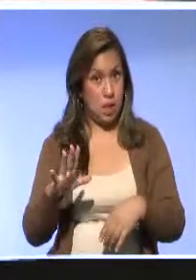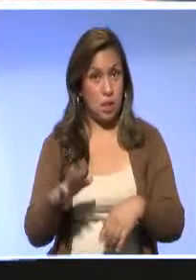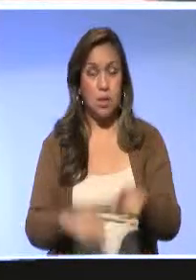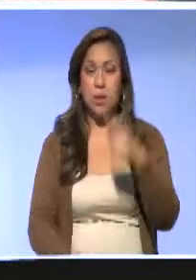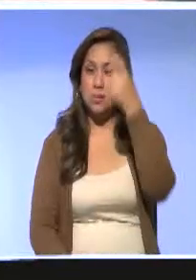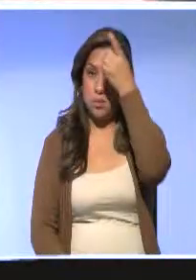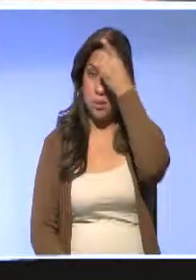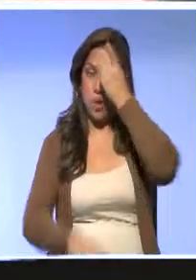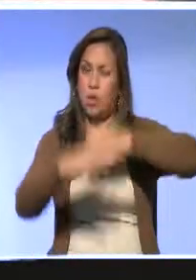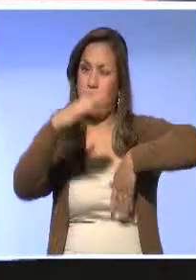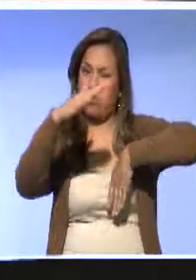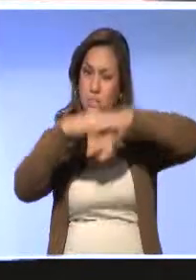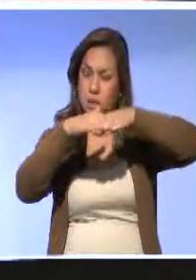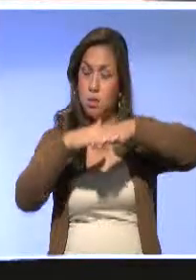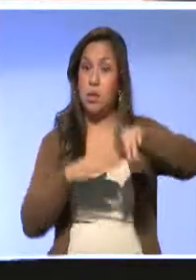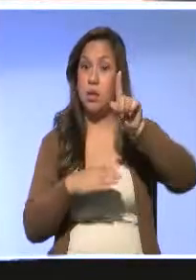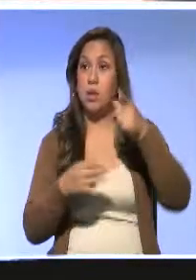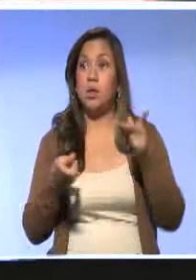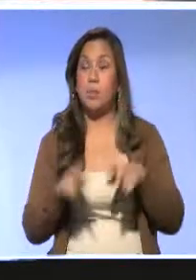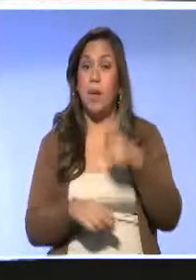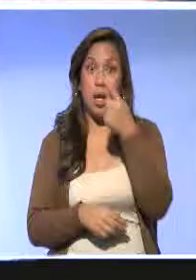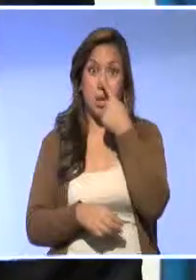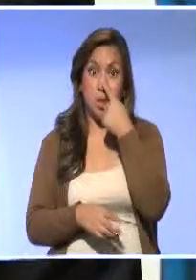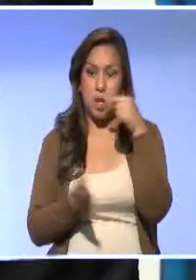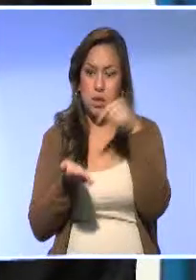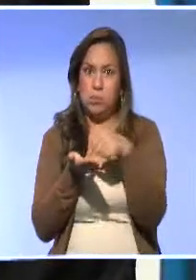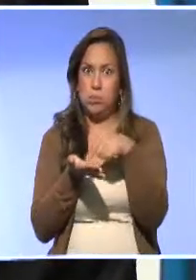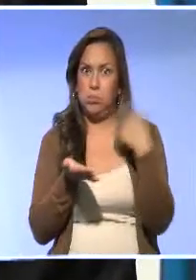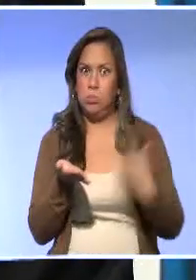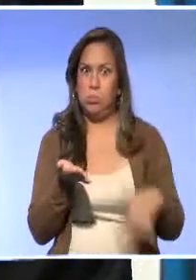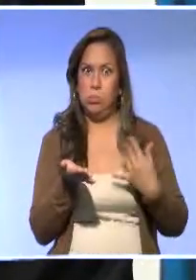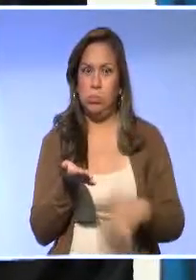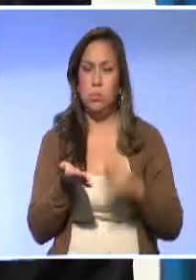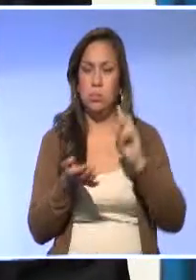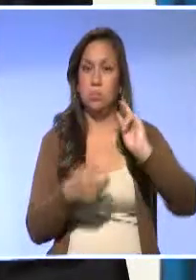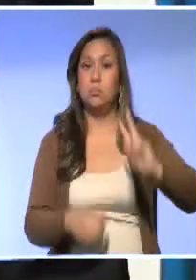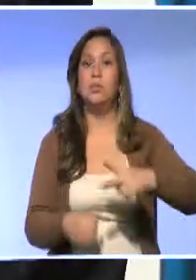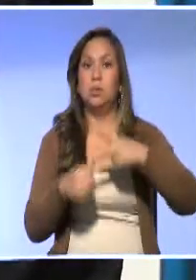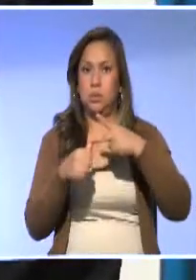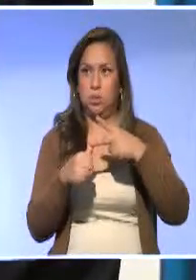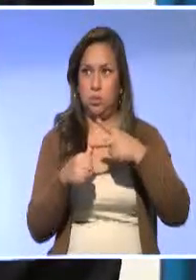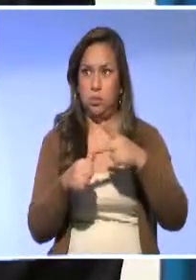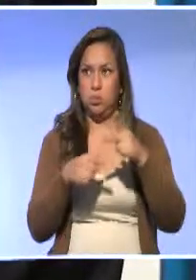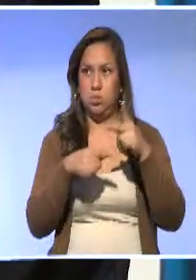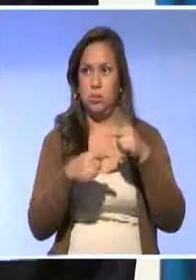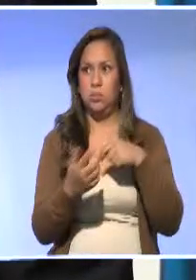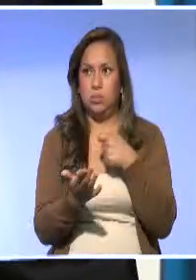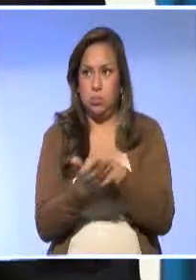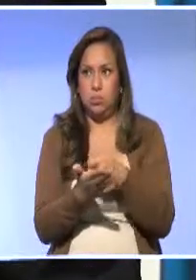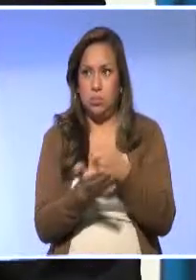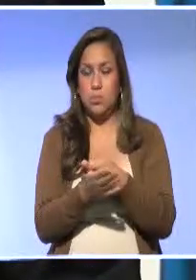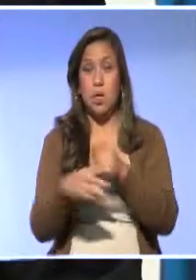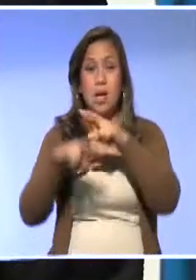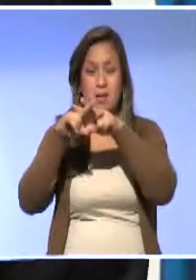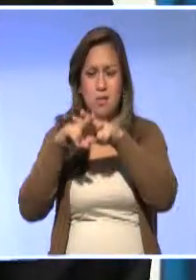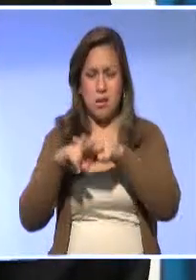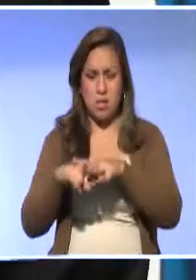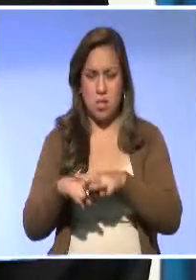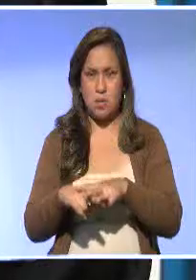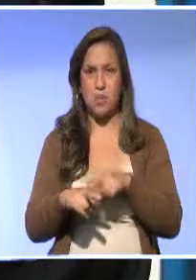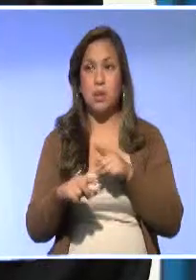en cuenta los intereses que empiezan a correrse por supuesto y ahí viene la segunda parte del manual del buen comprador revisar los